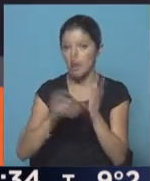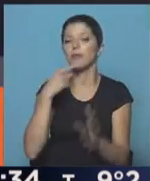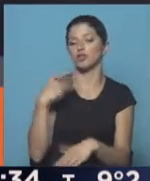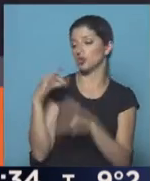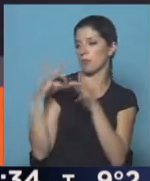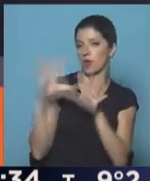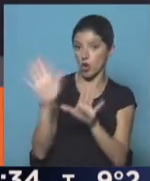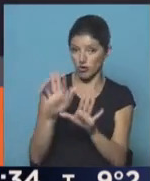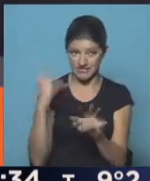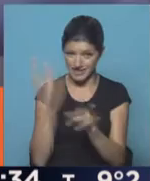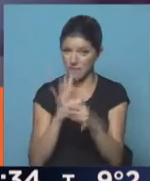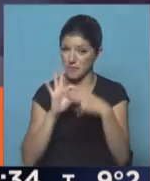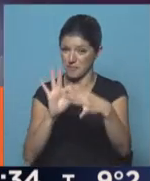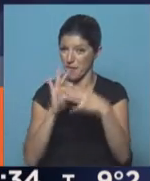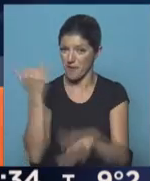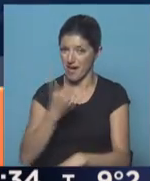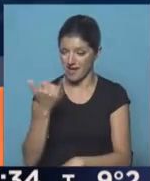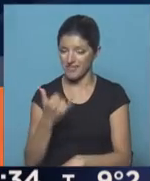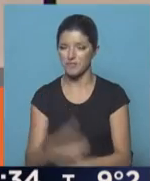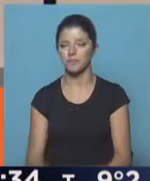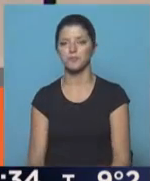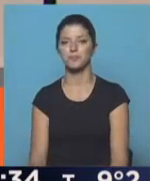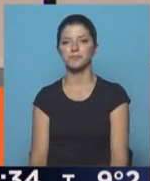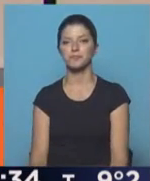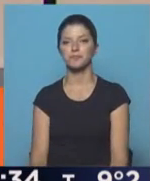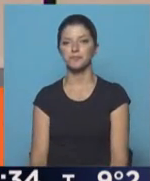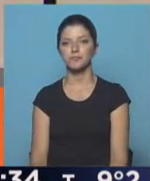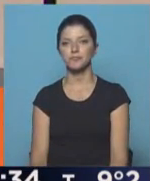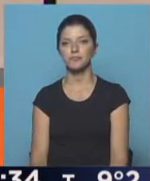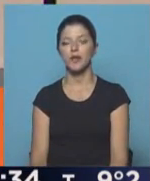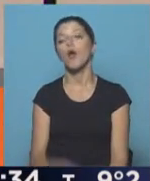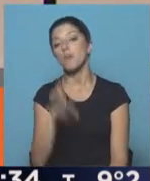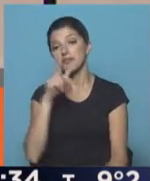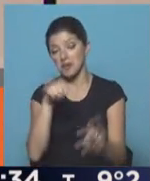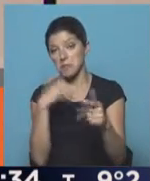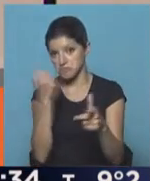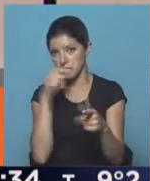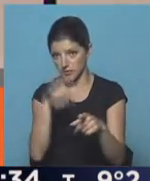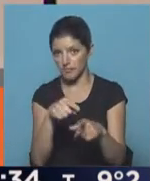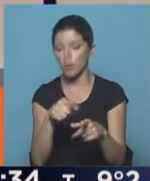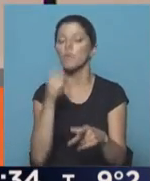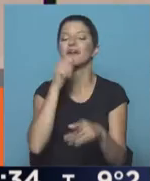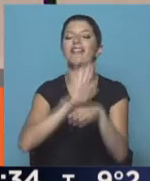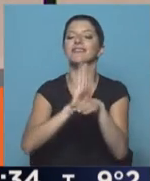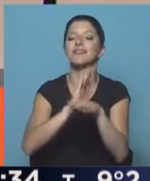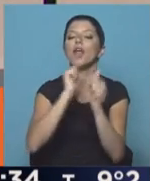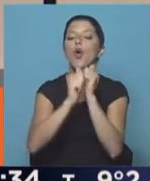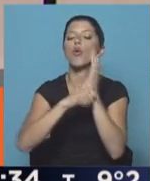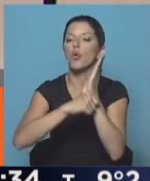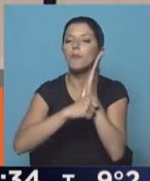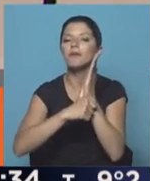nada que ver todo lo contrario entonces nos parecía que era muy convocante también no porque el cine documental invita a la reflexión